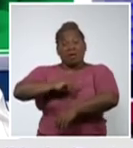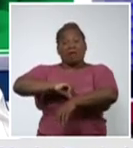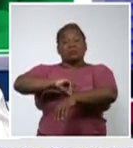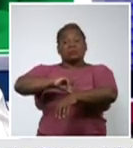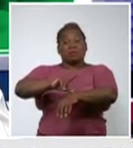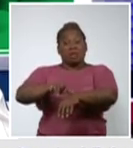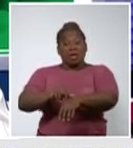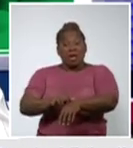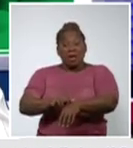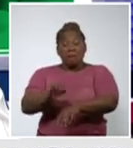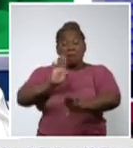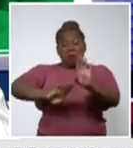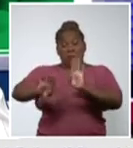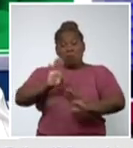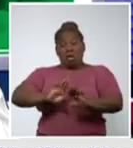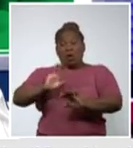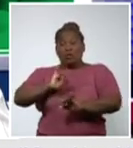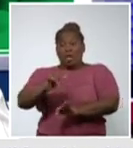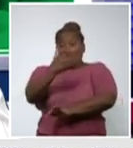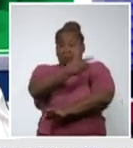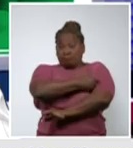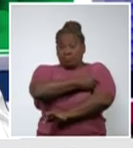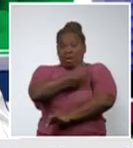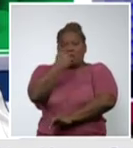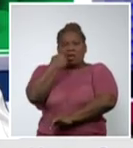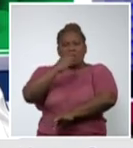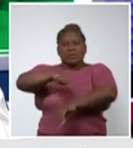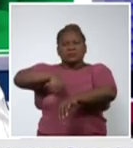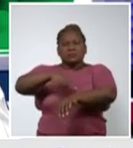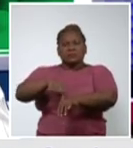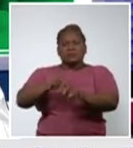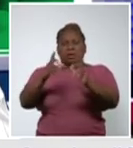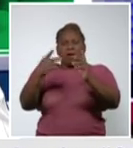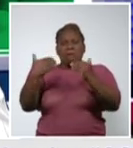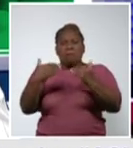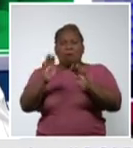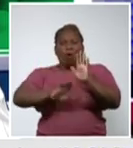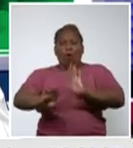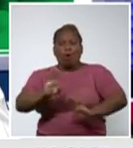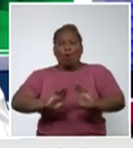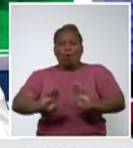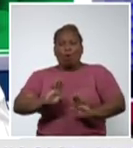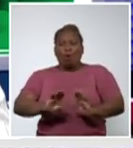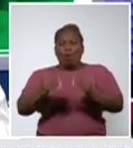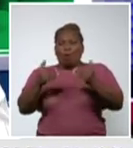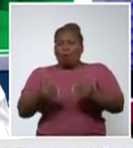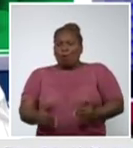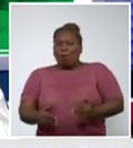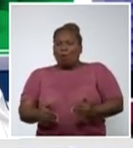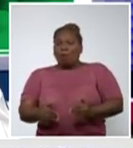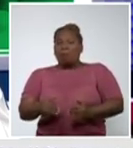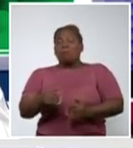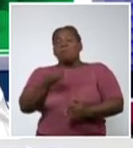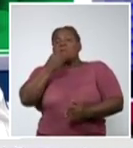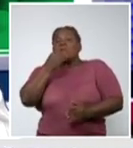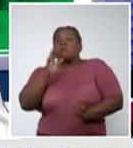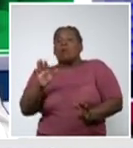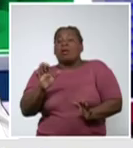inmunidad a esa vacuna y que quizás en algunas ocasiones se mantenga una